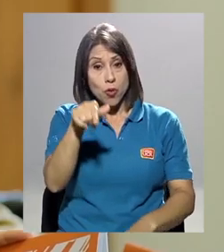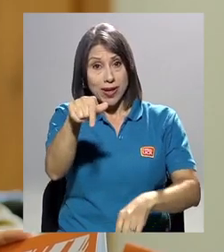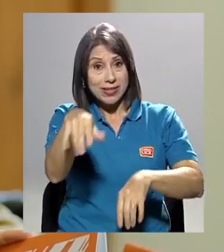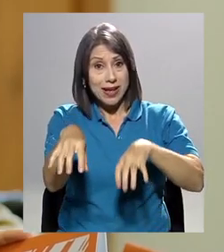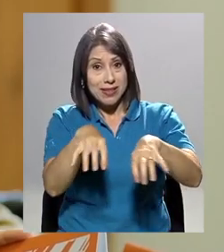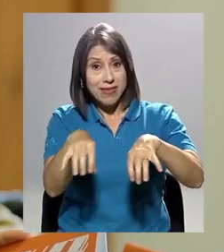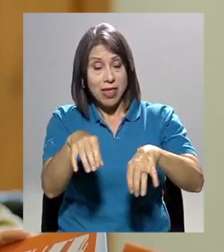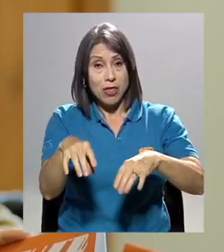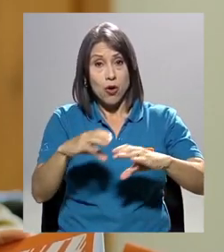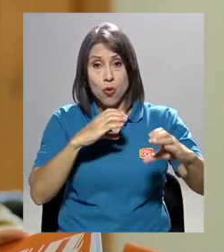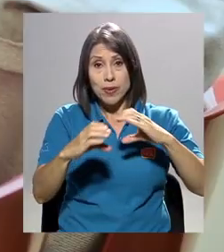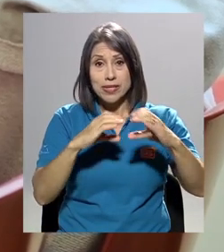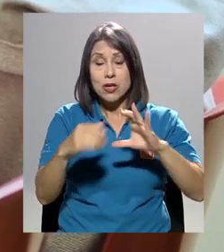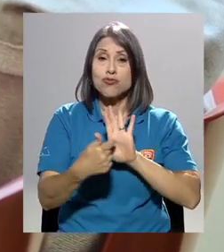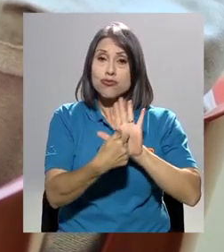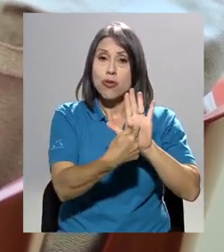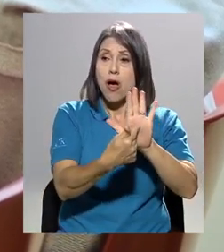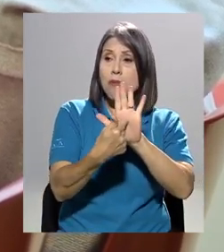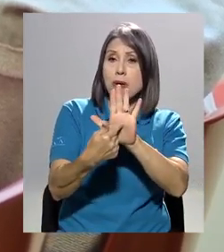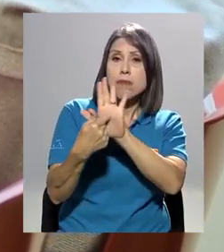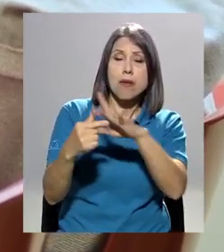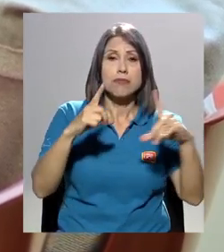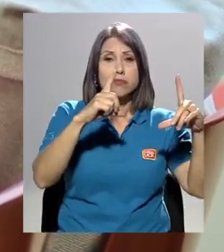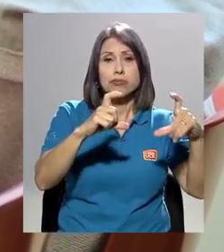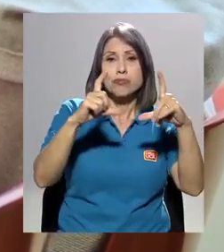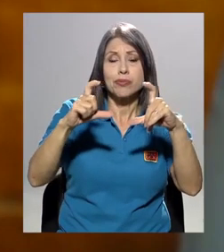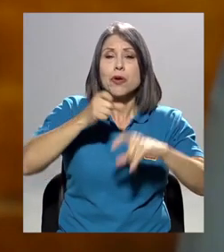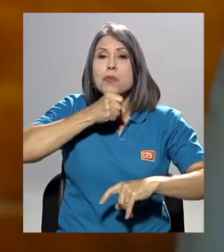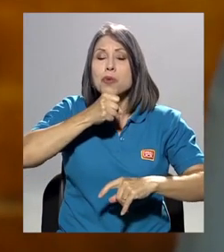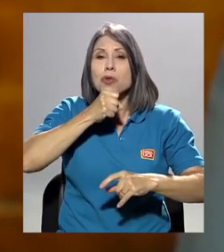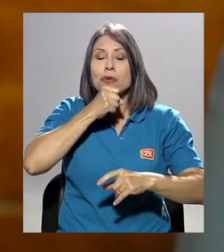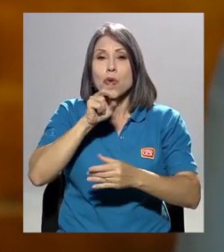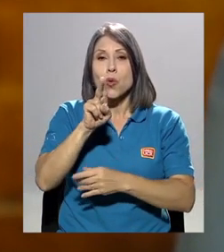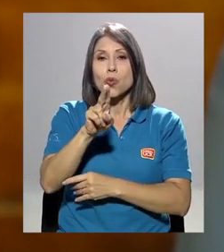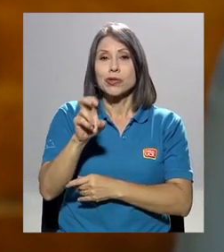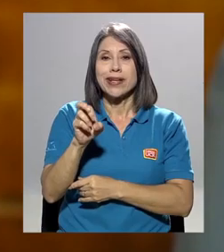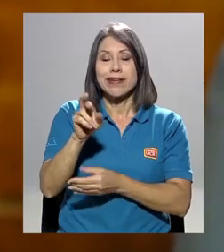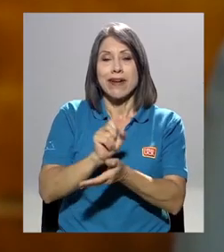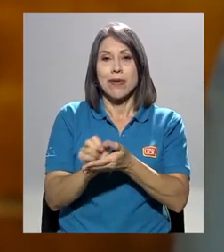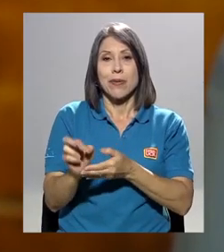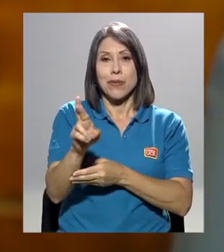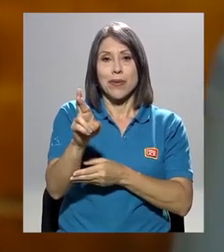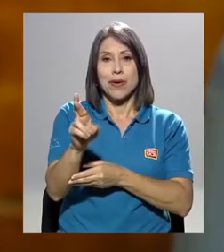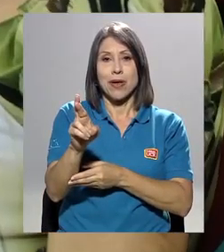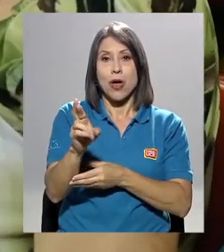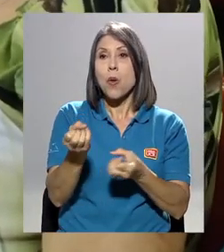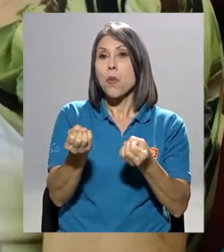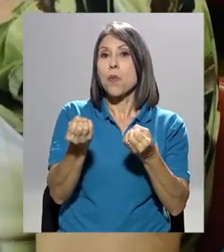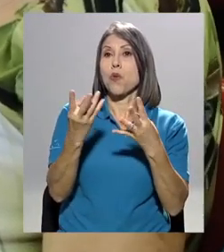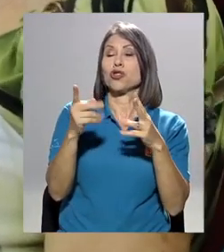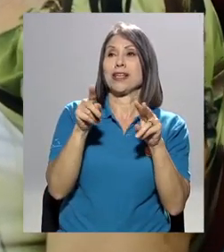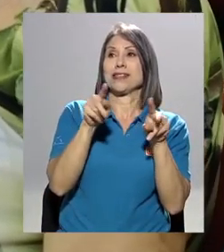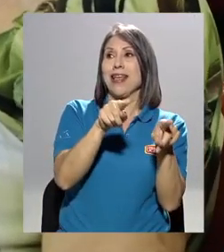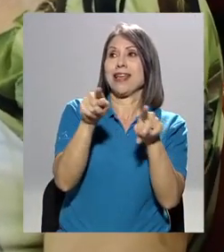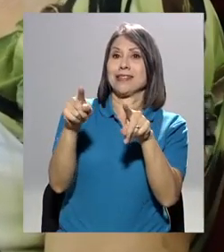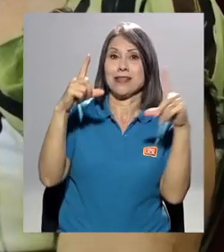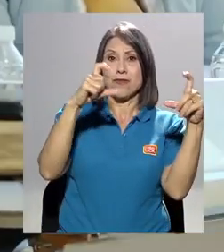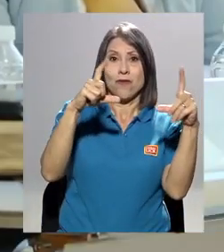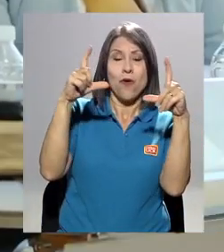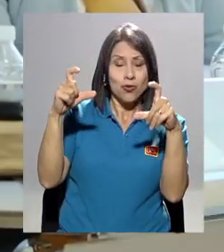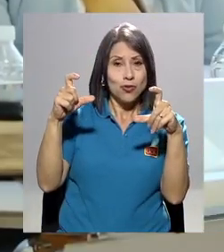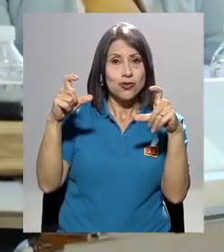conversatorio se mostraron al público fotografías antiguas de la sede de Occidente. Muchas de ellas fueron reconocidas inmediatamente por